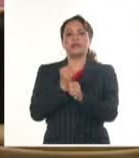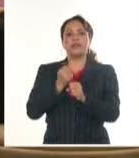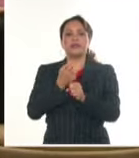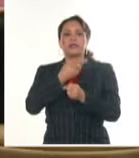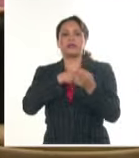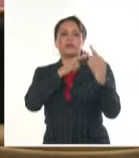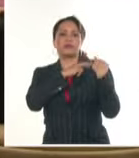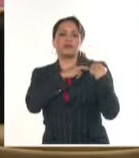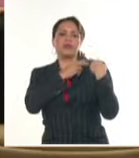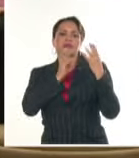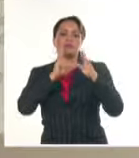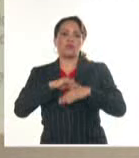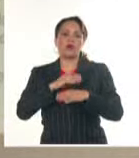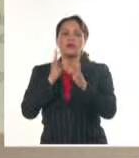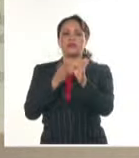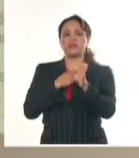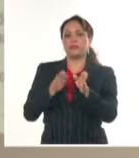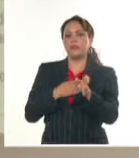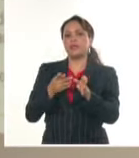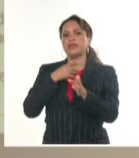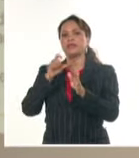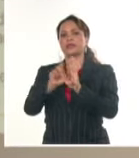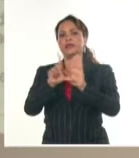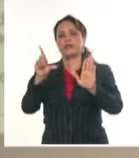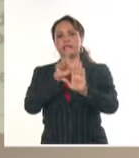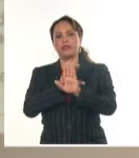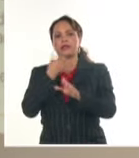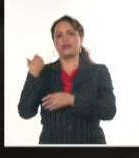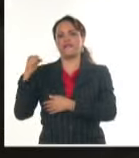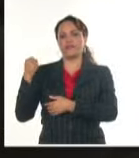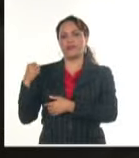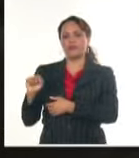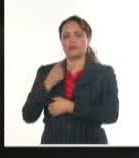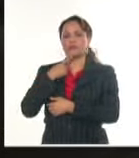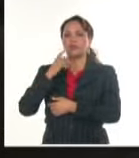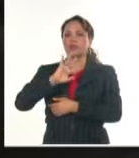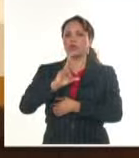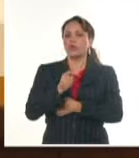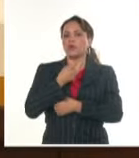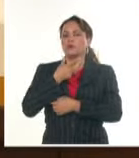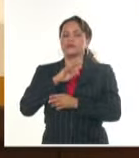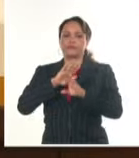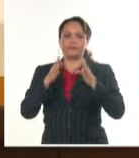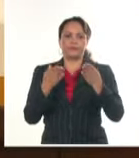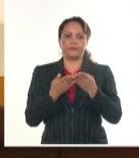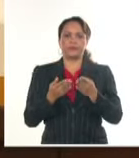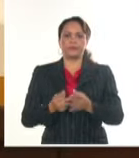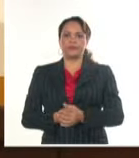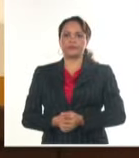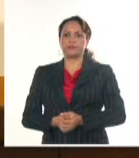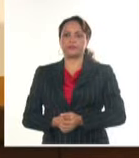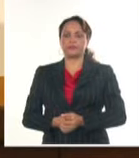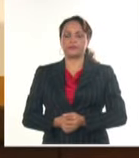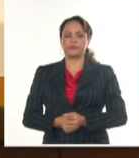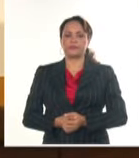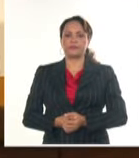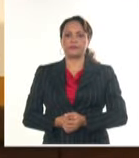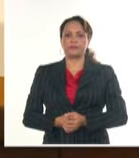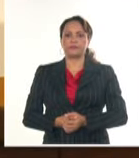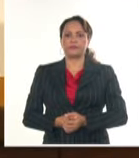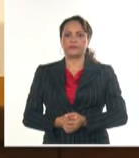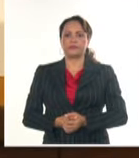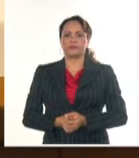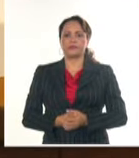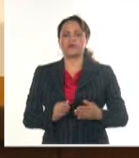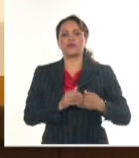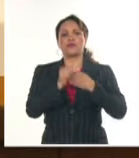irresponsabilidad, indisciplina, ilegalidades, violaciones, delitos y corrupción. Nos guía la unidad en torno al partido